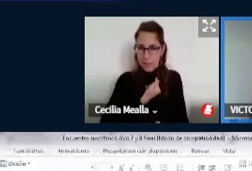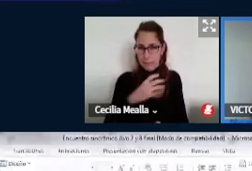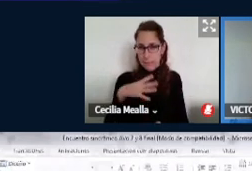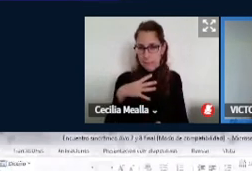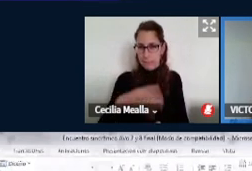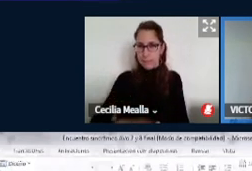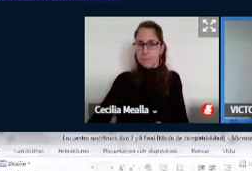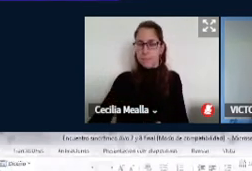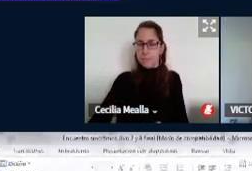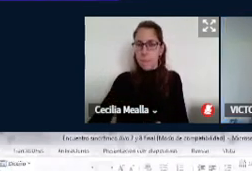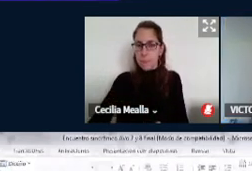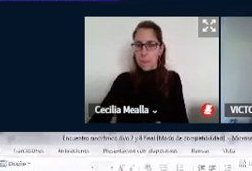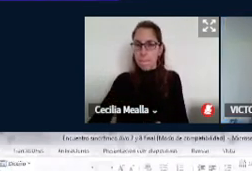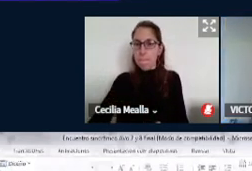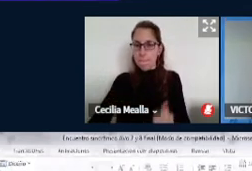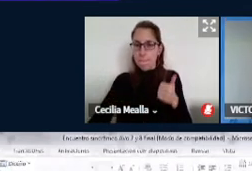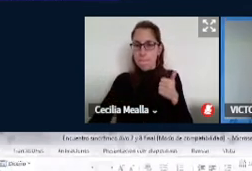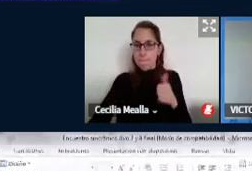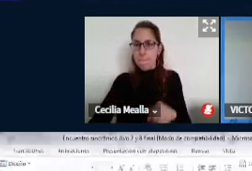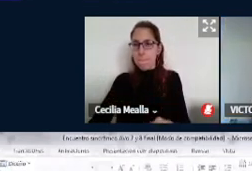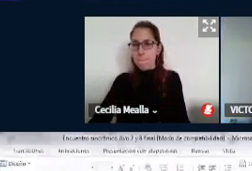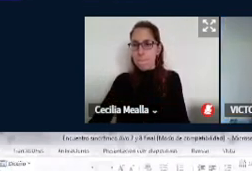ve. Dale, dale.